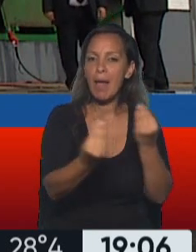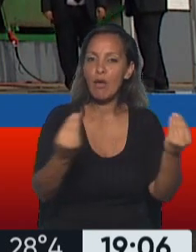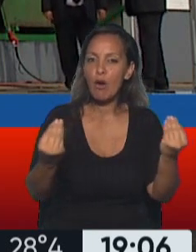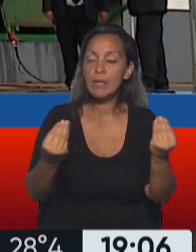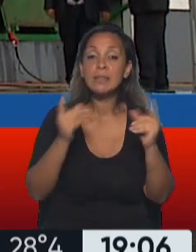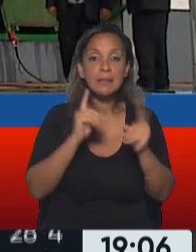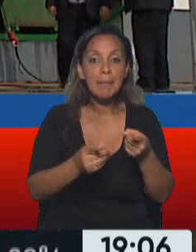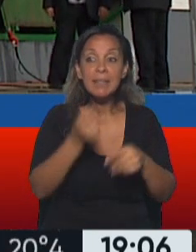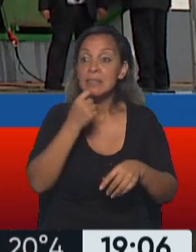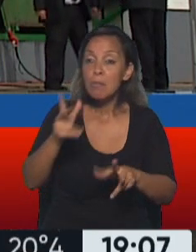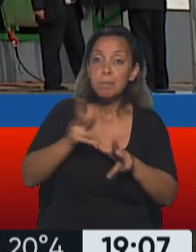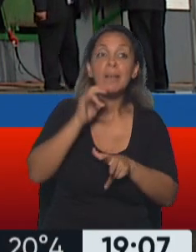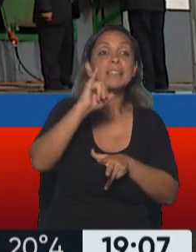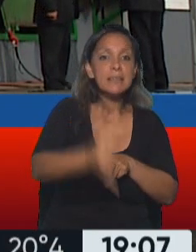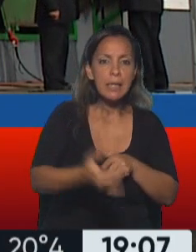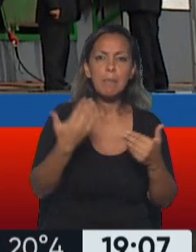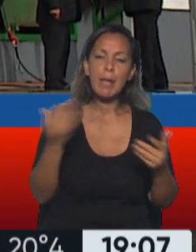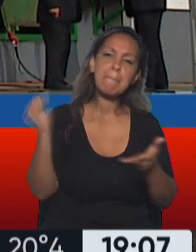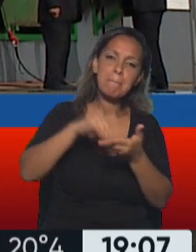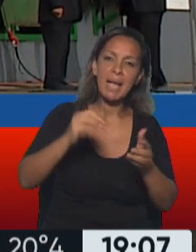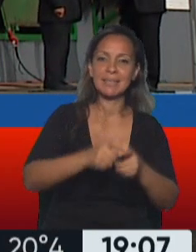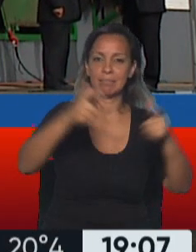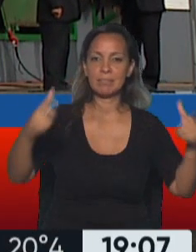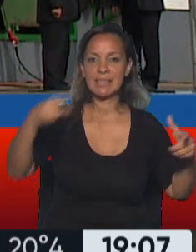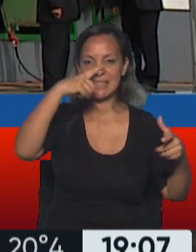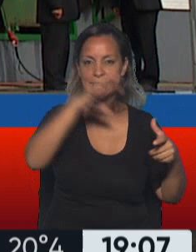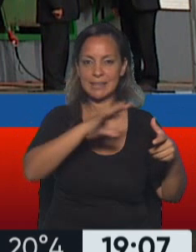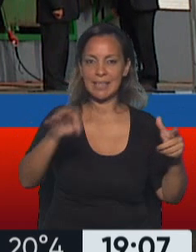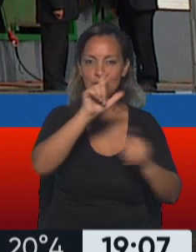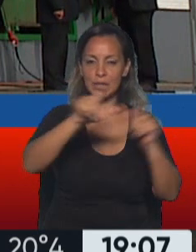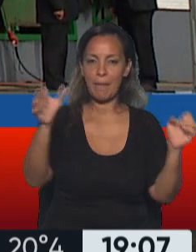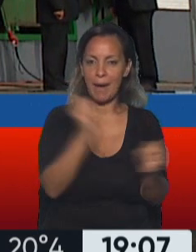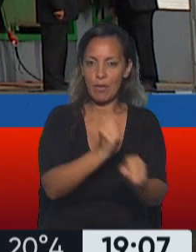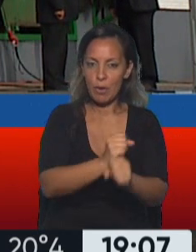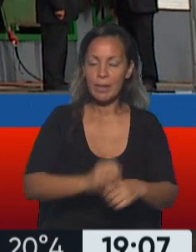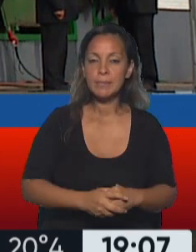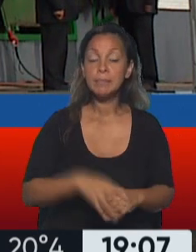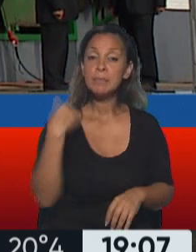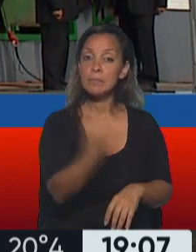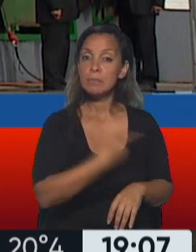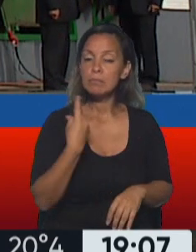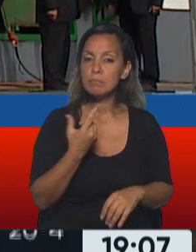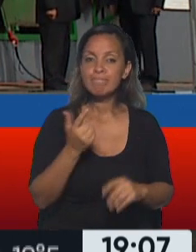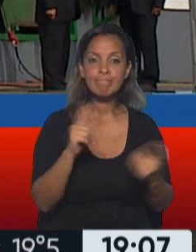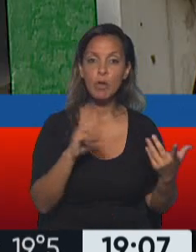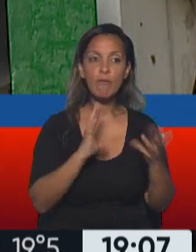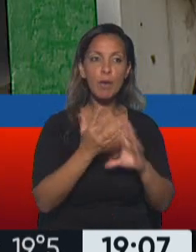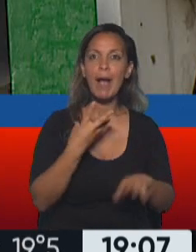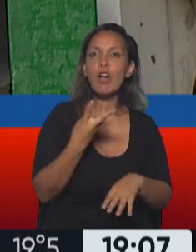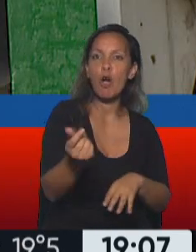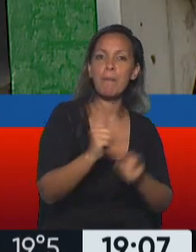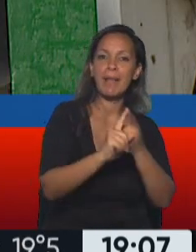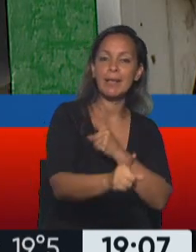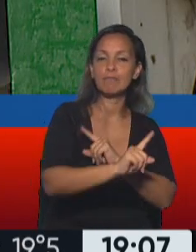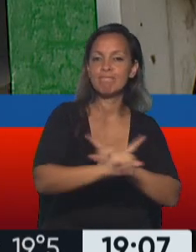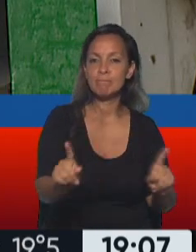nos dan continuidad, incorporar 700 trabajadores más a la actividad. Nosotros no tenemos la forma de presentarnos a comprar, pero sí hay un